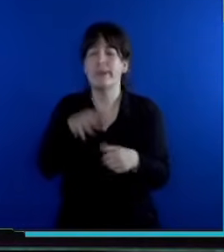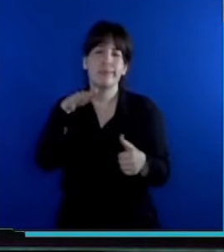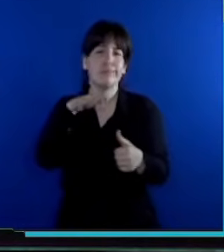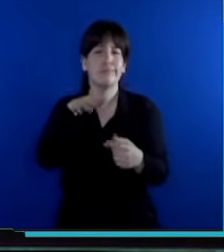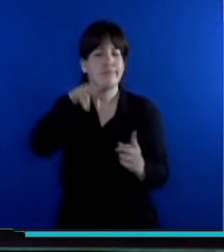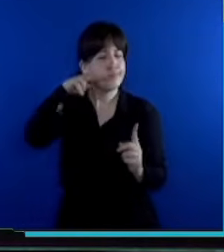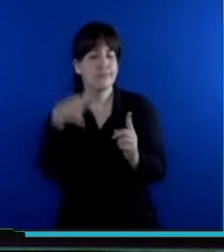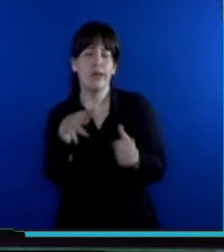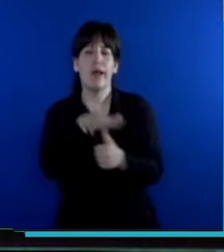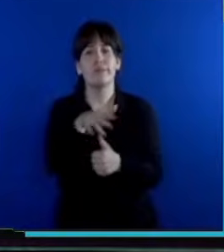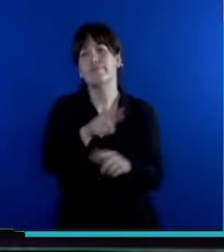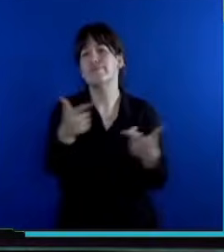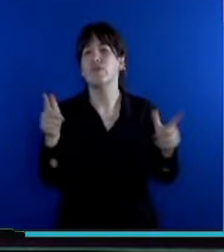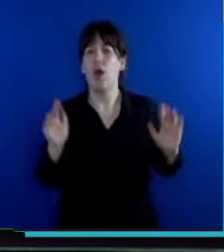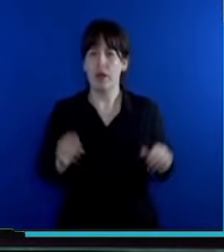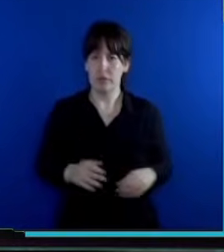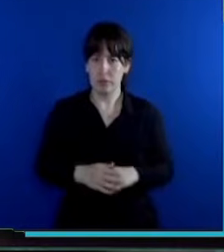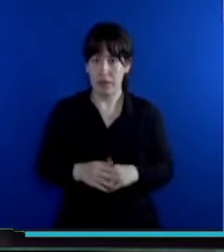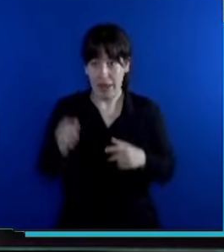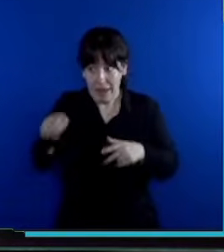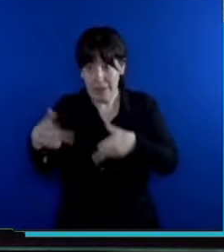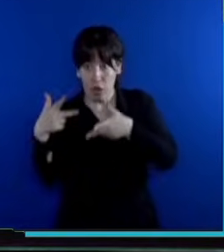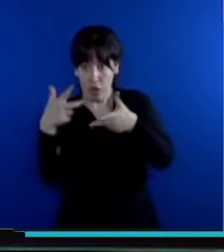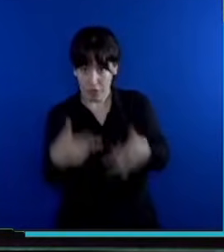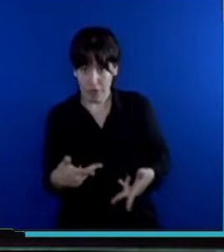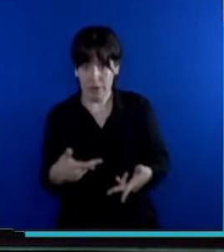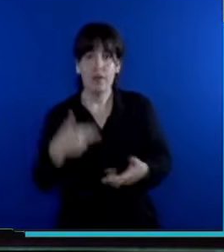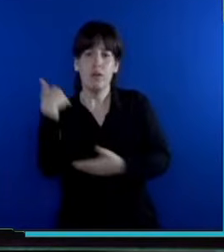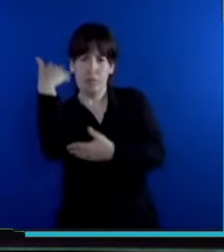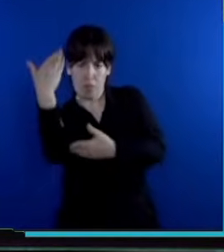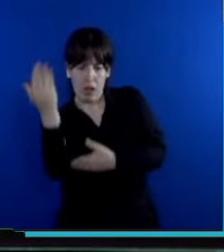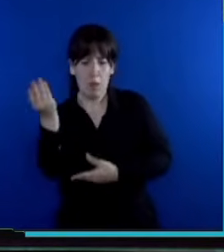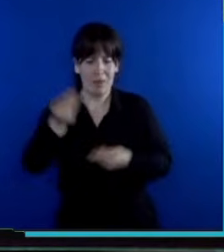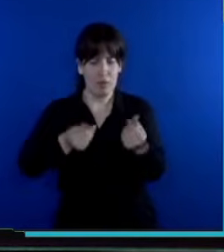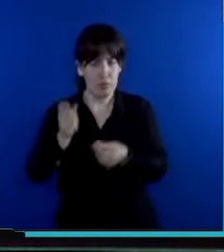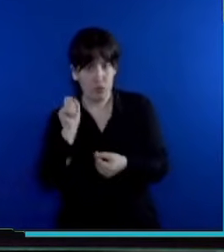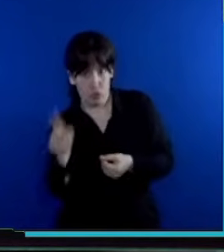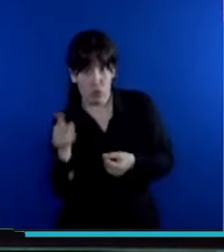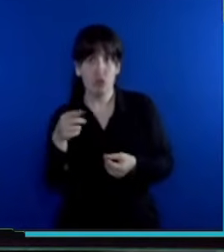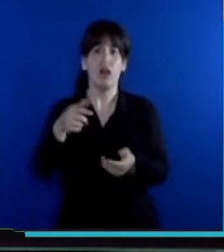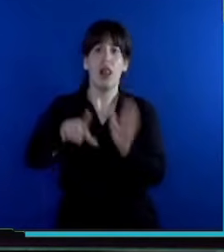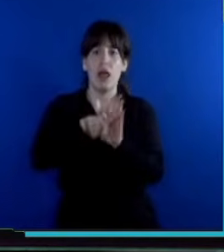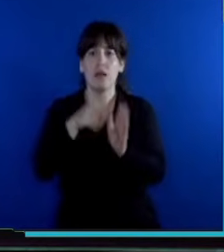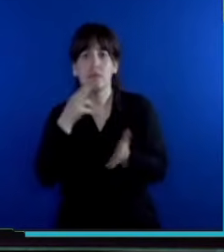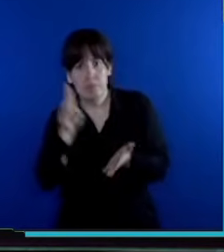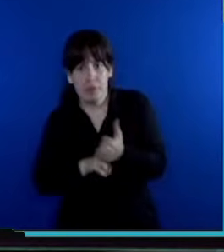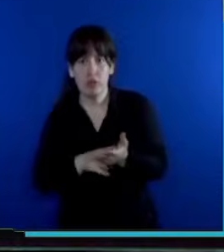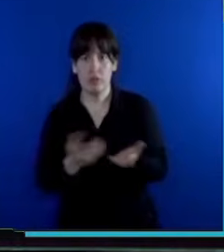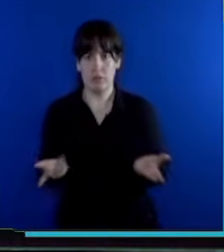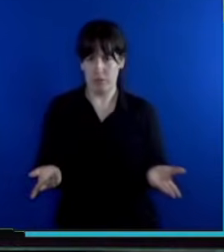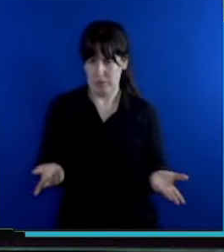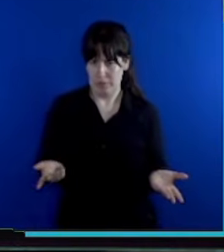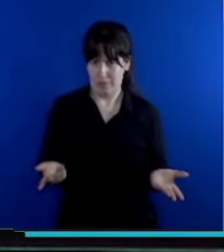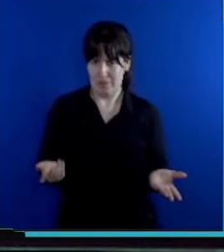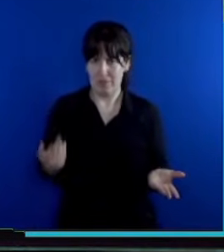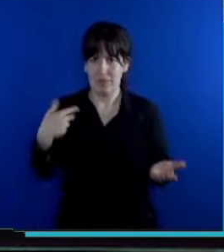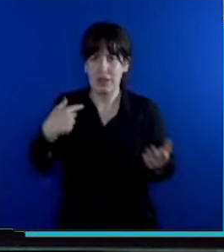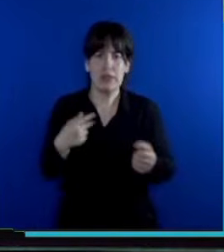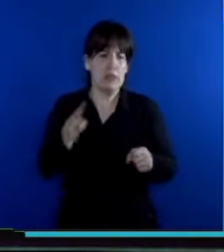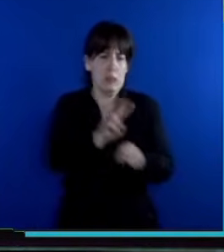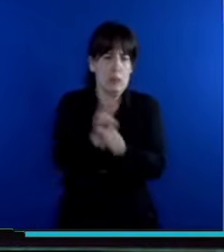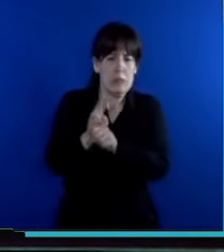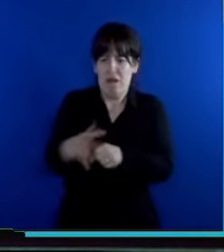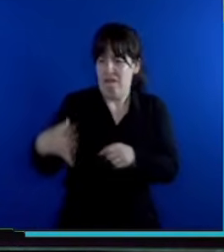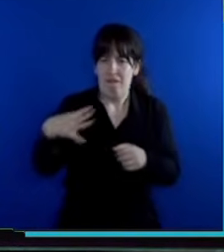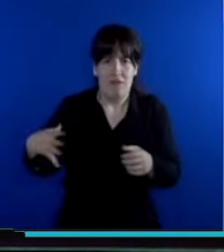género. Eso es lo que nos está diciendo su presentación, su presupuesto, su ley impositiva. O sea, la inseguridad